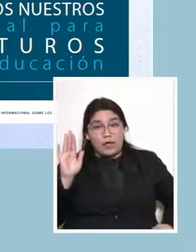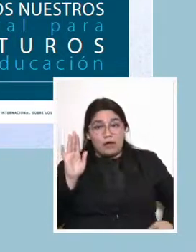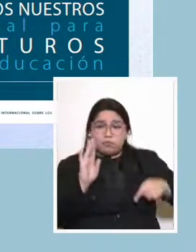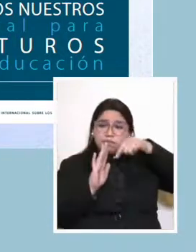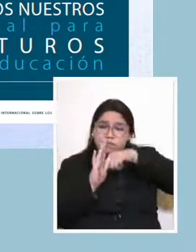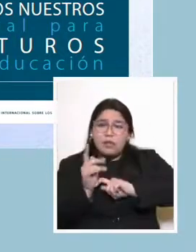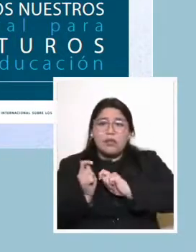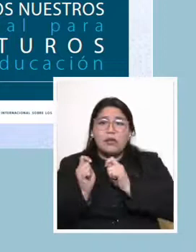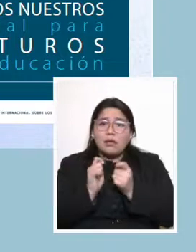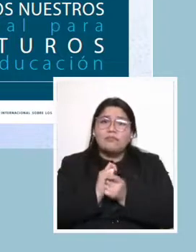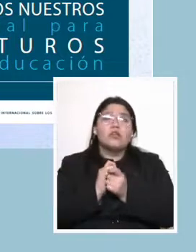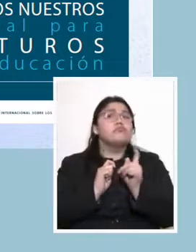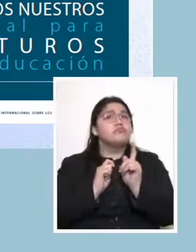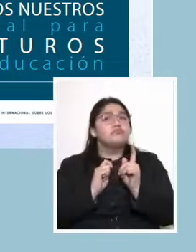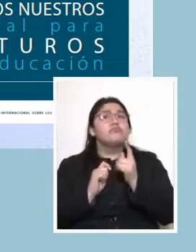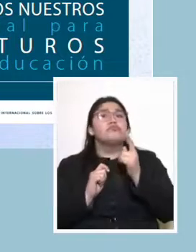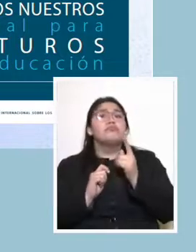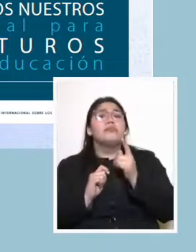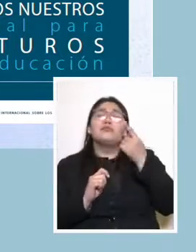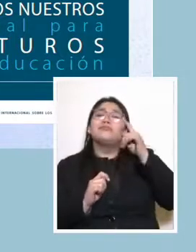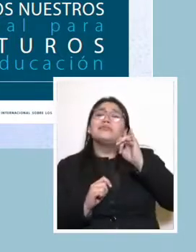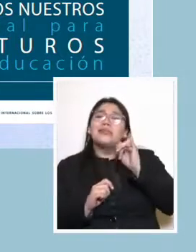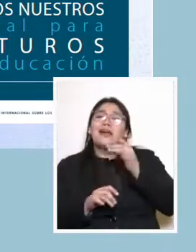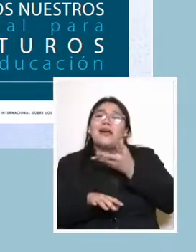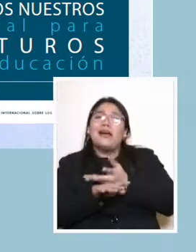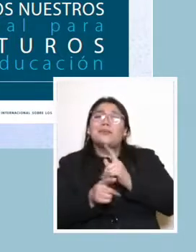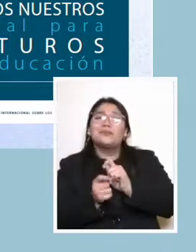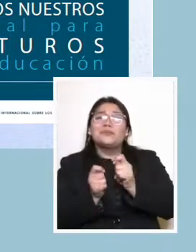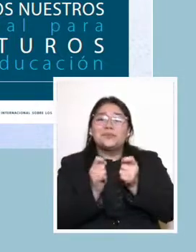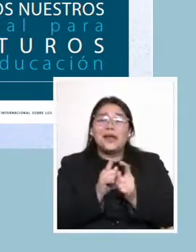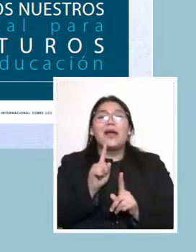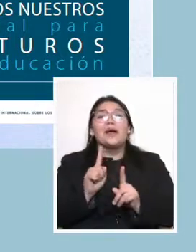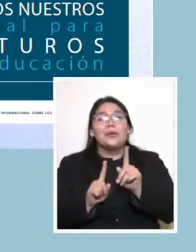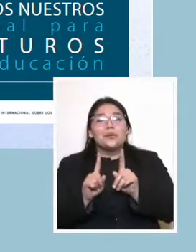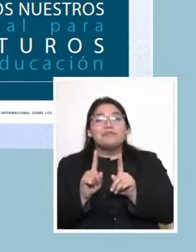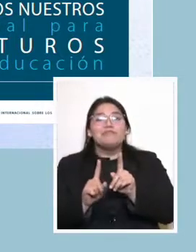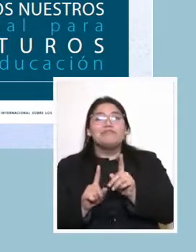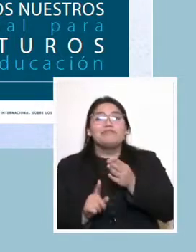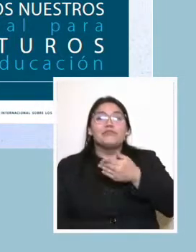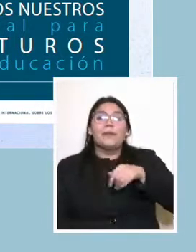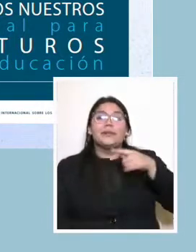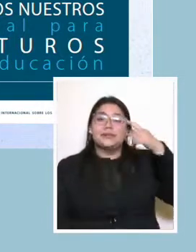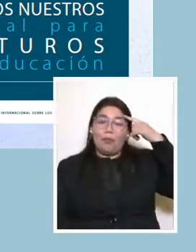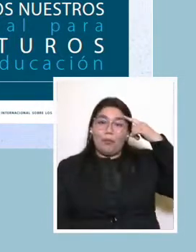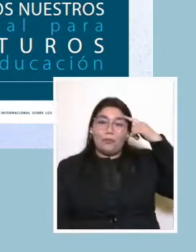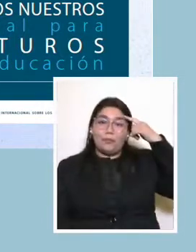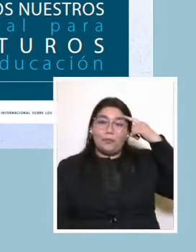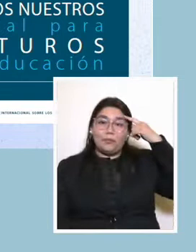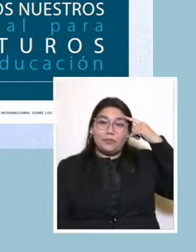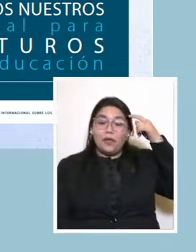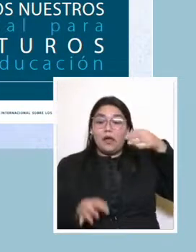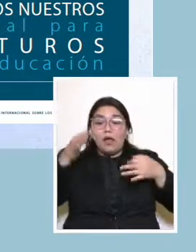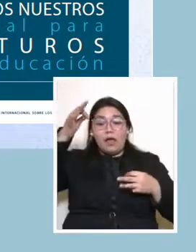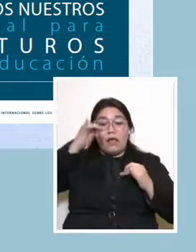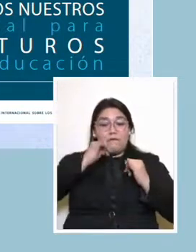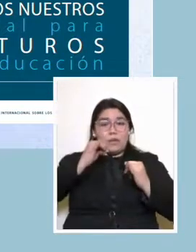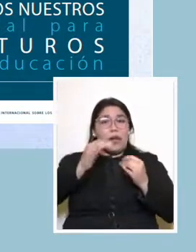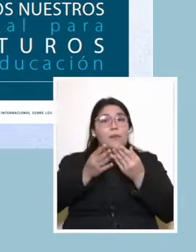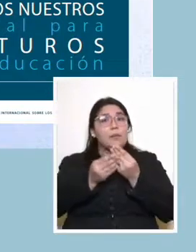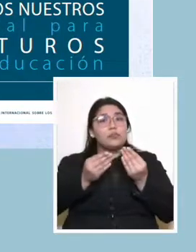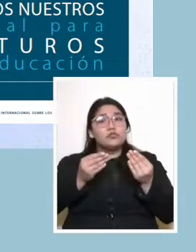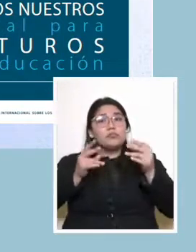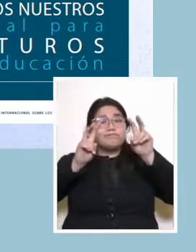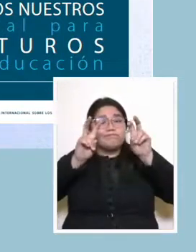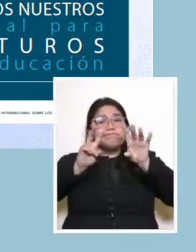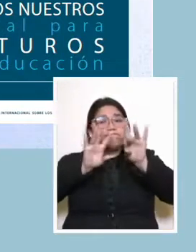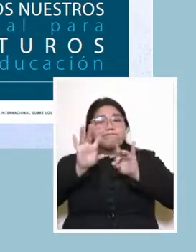es un programa de transformación, creemos que hay que recoger mucho de lo que hoy día hay en este informe en que se nos